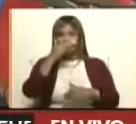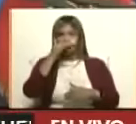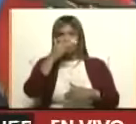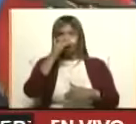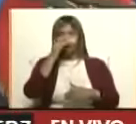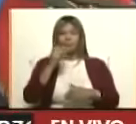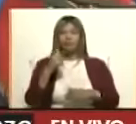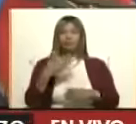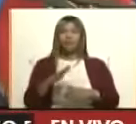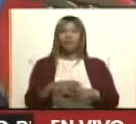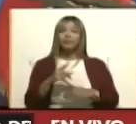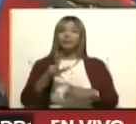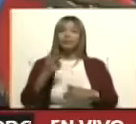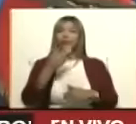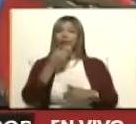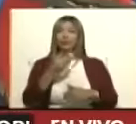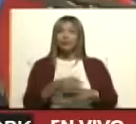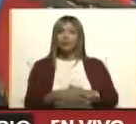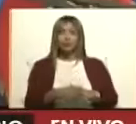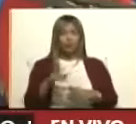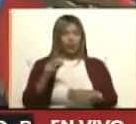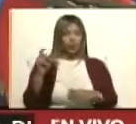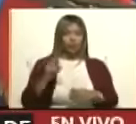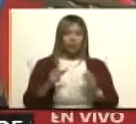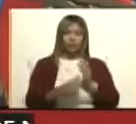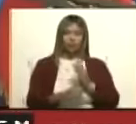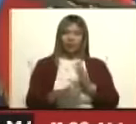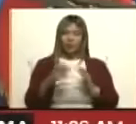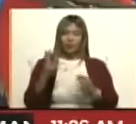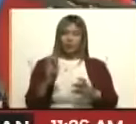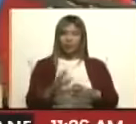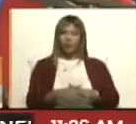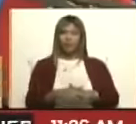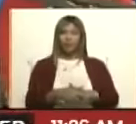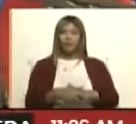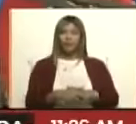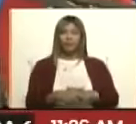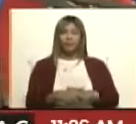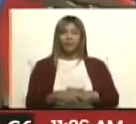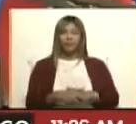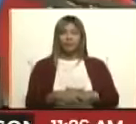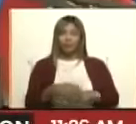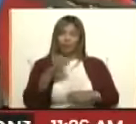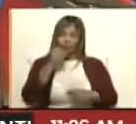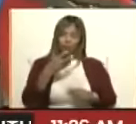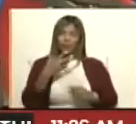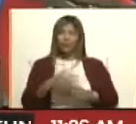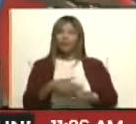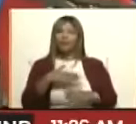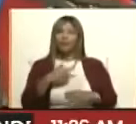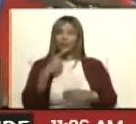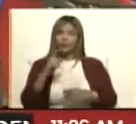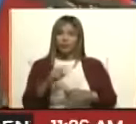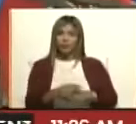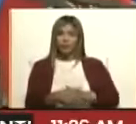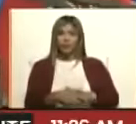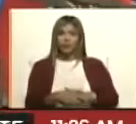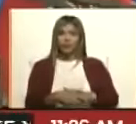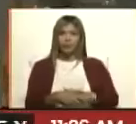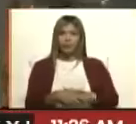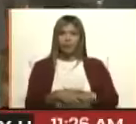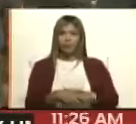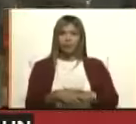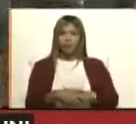el próximo 3 de diciembre. No necesita una cédula nueva. Y bueno, queremos también,